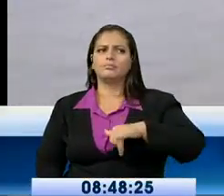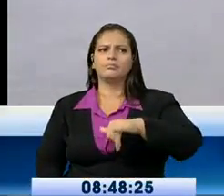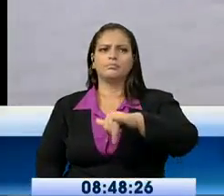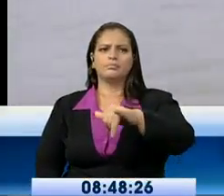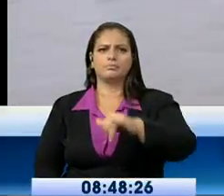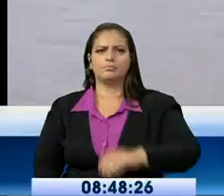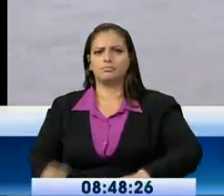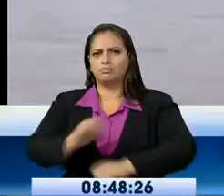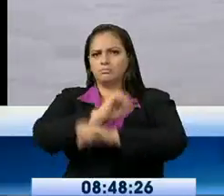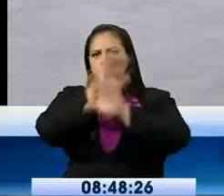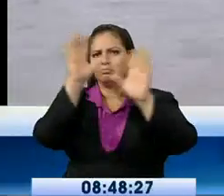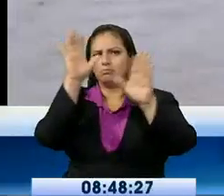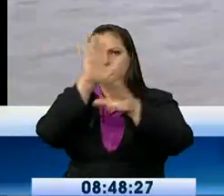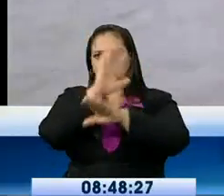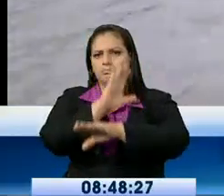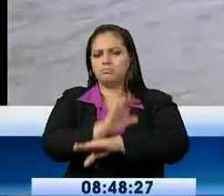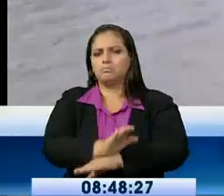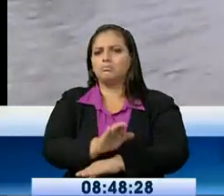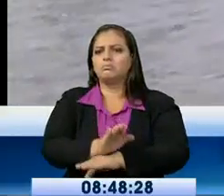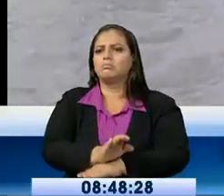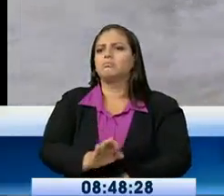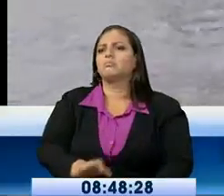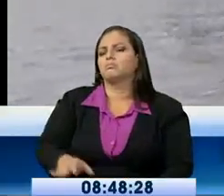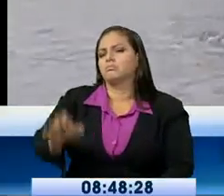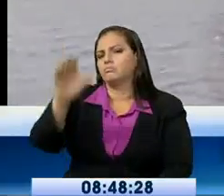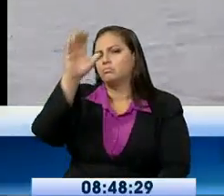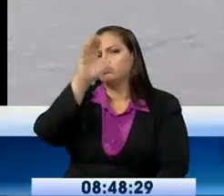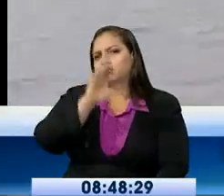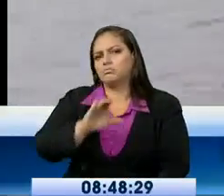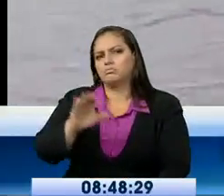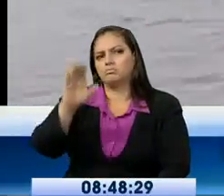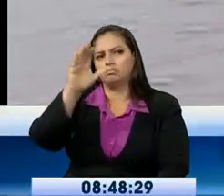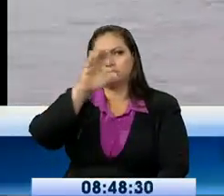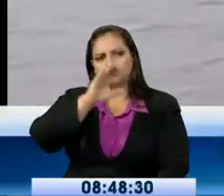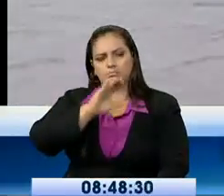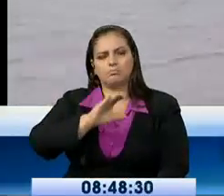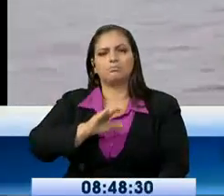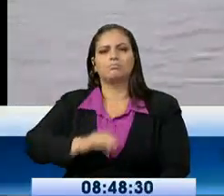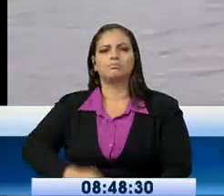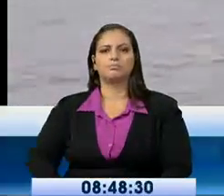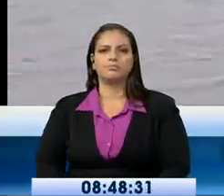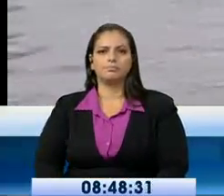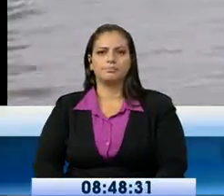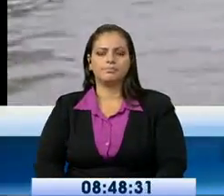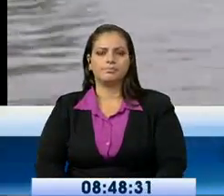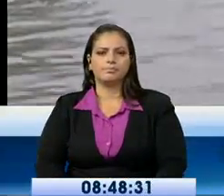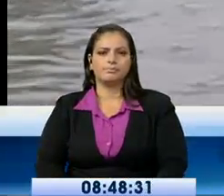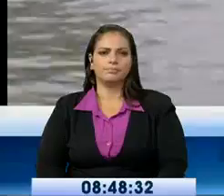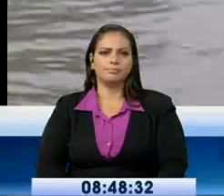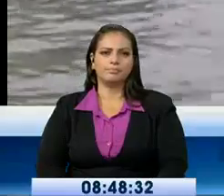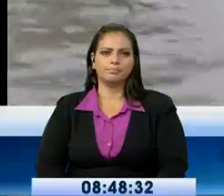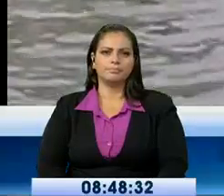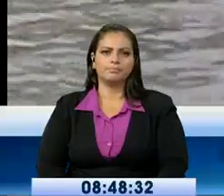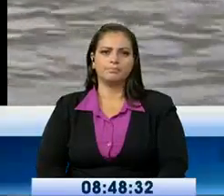resto del día mientras tengamos la ayuda de la luz. Está también